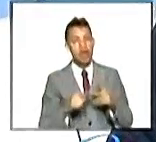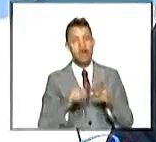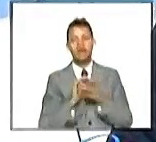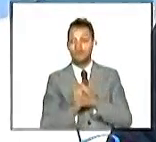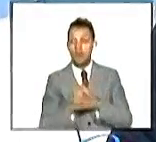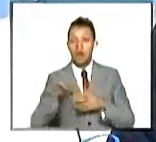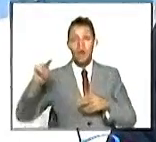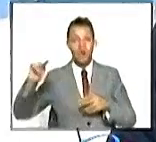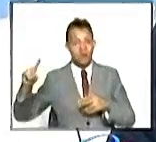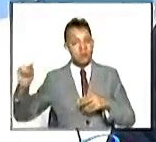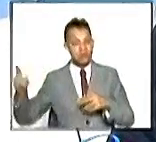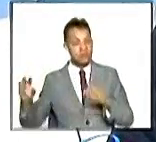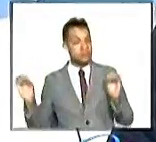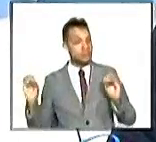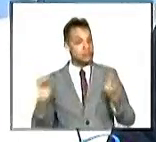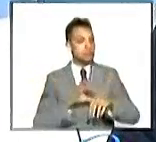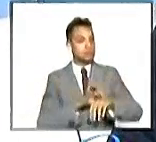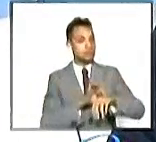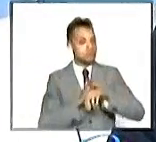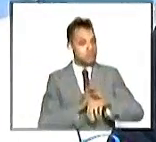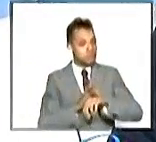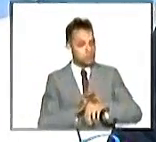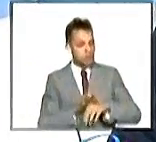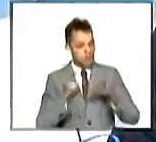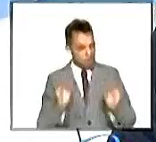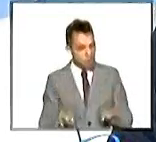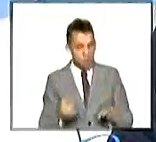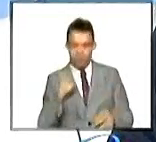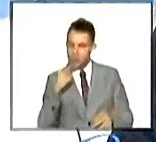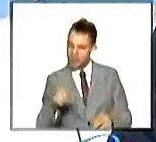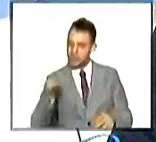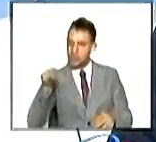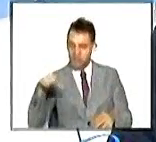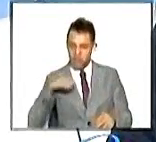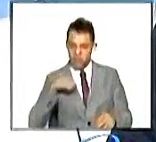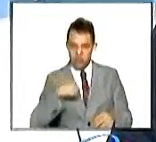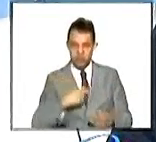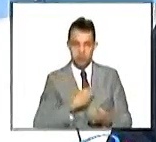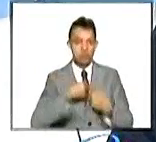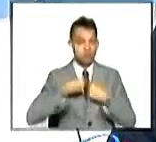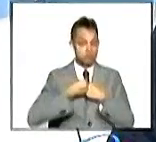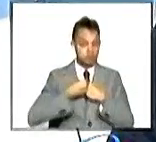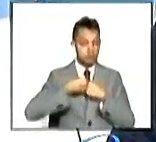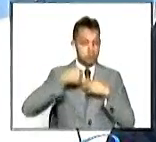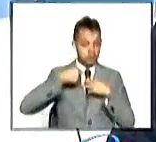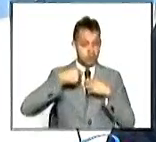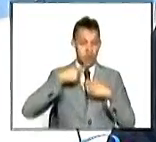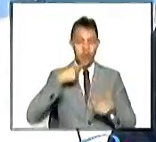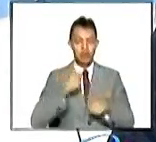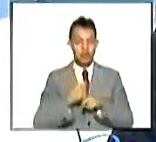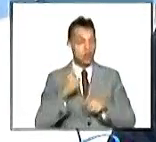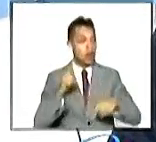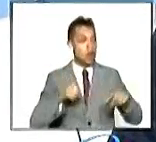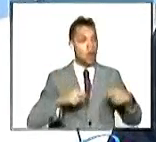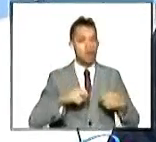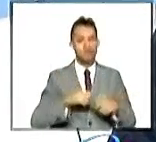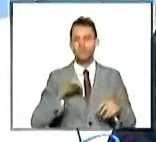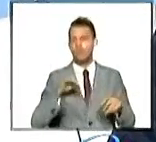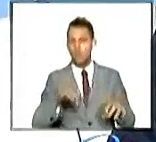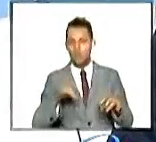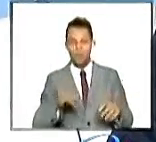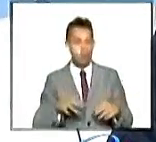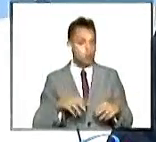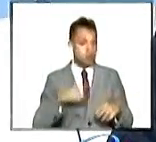costurero o un médico con un examen de laboratorio? Porque es que es muy distinto. A mí me pueden doler las articulaciones